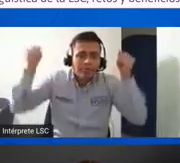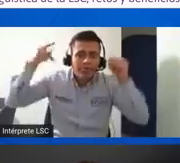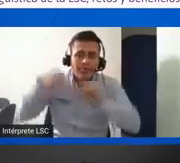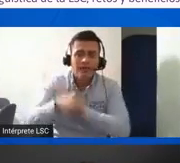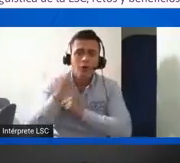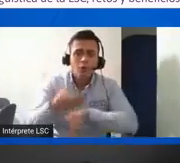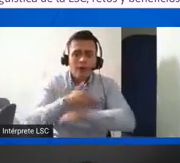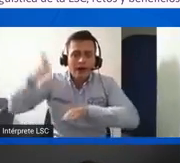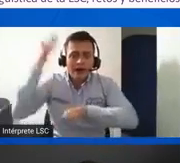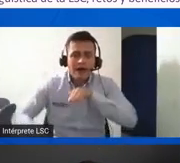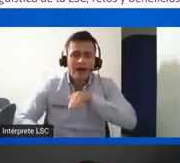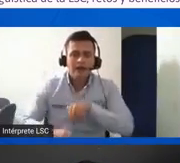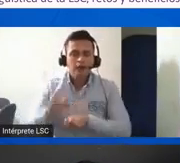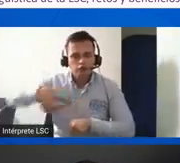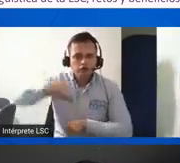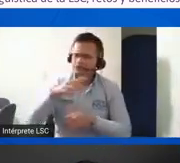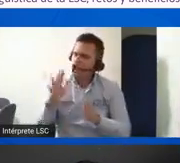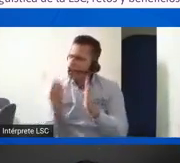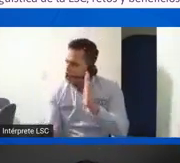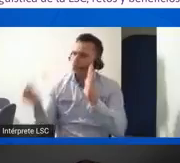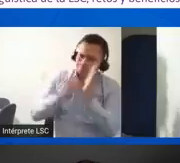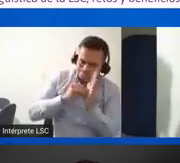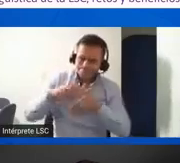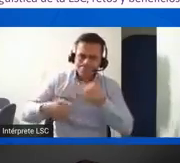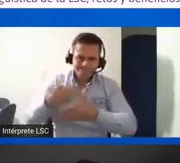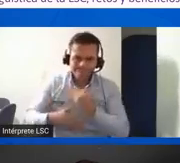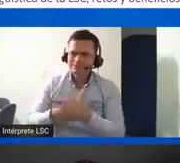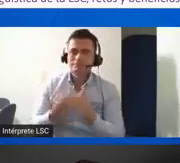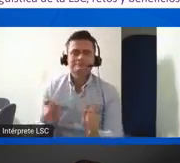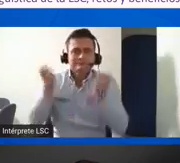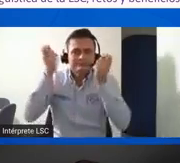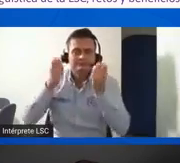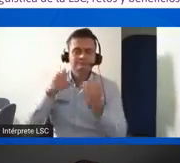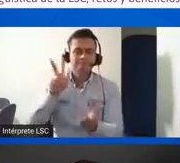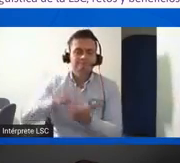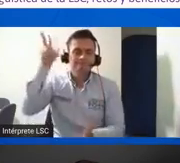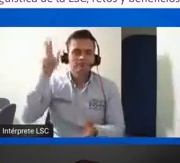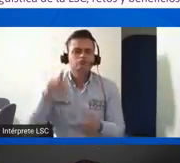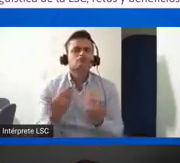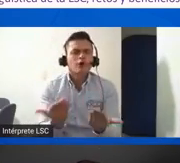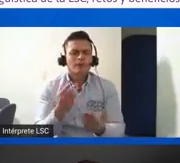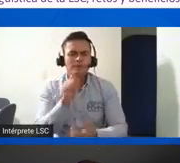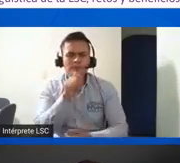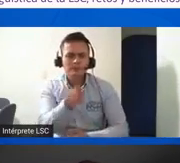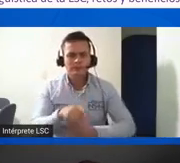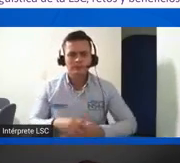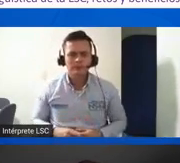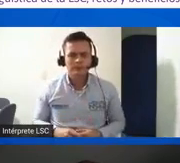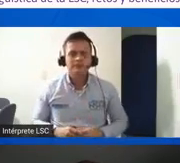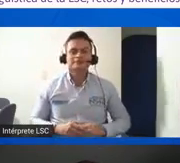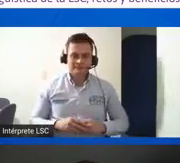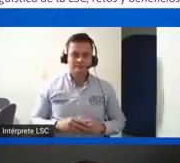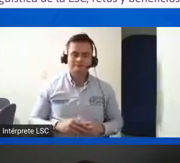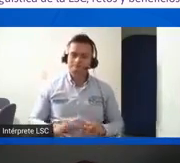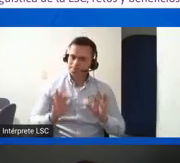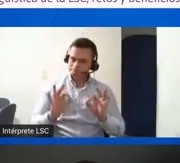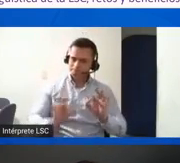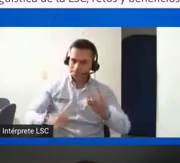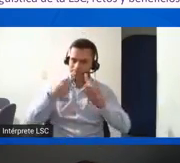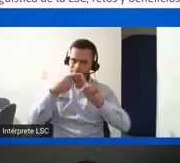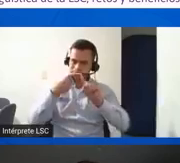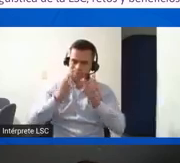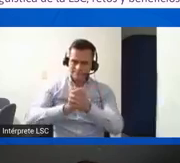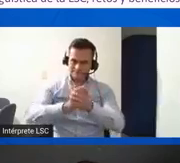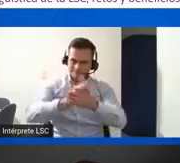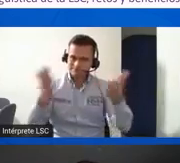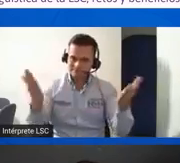y sacarlo adelante. ¿Cómo fue ese proceso de rescate? Pues sí, primero saludo, no había tenido la